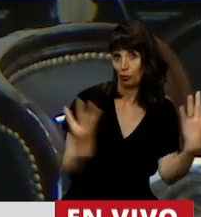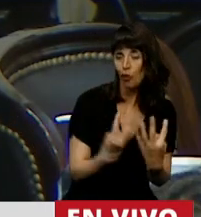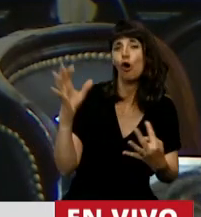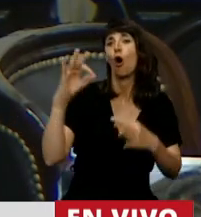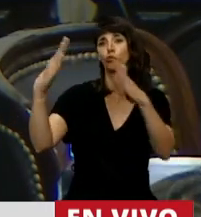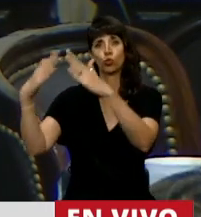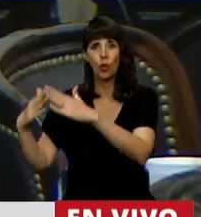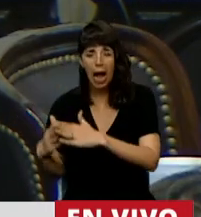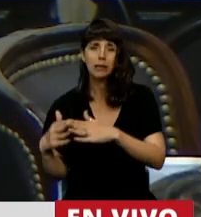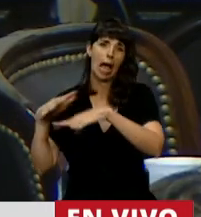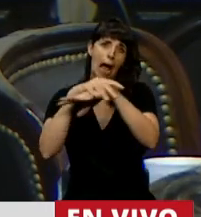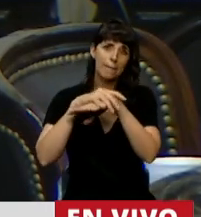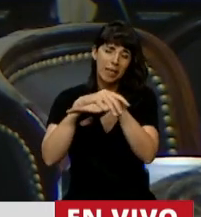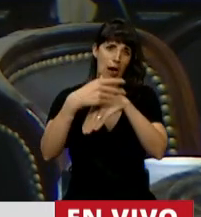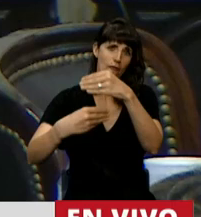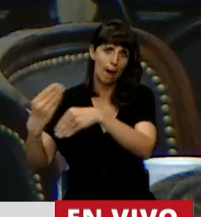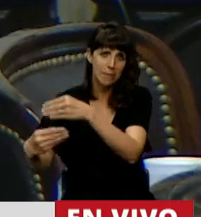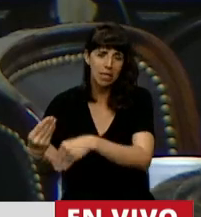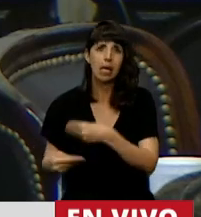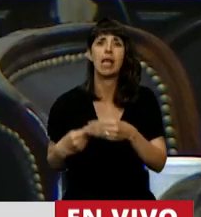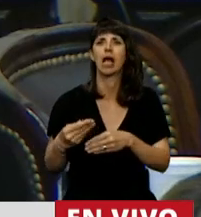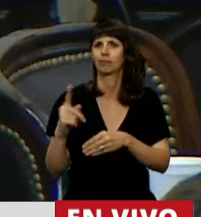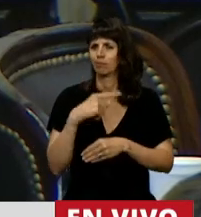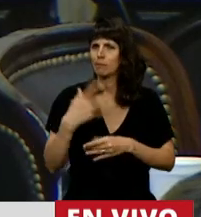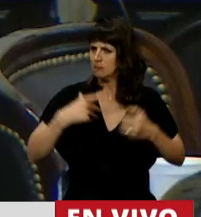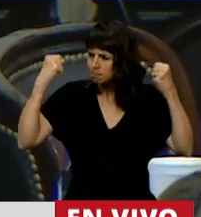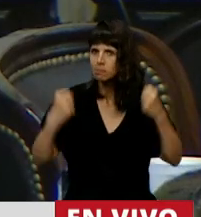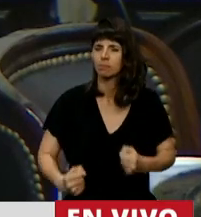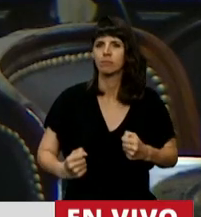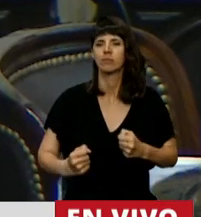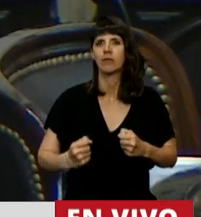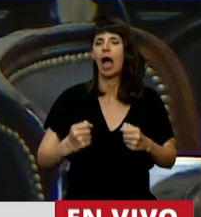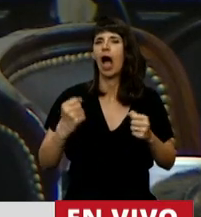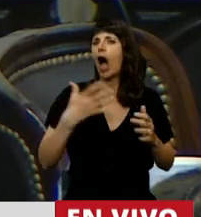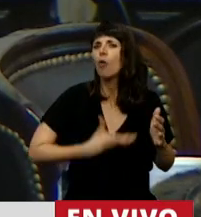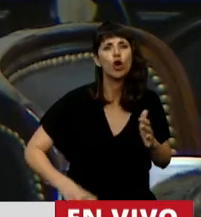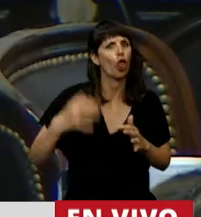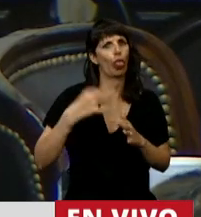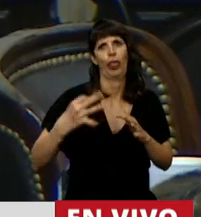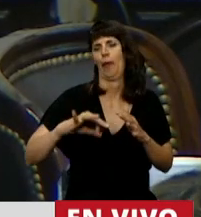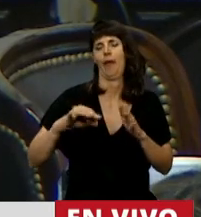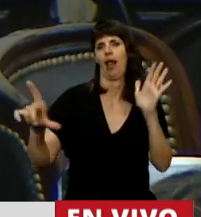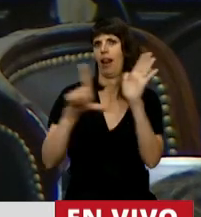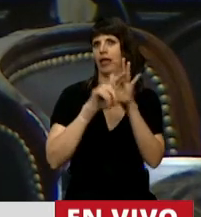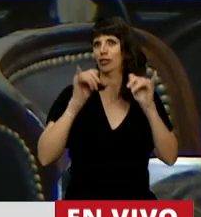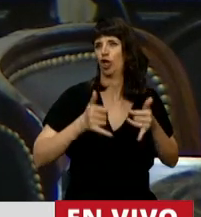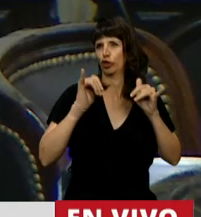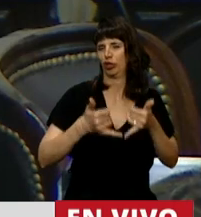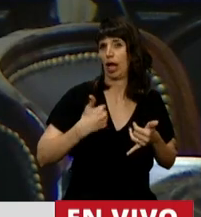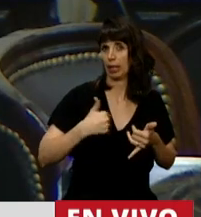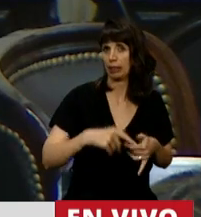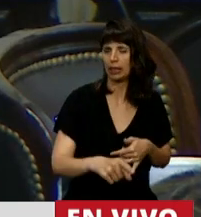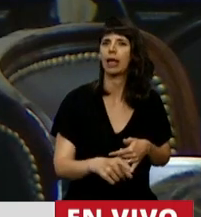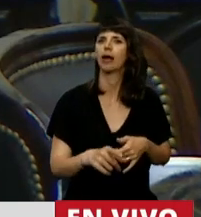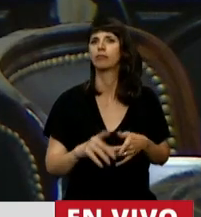amigas, familiares, que están convencidas de que el aborto debe legalizarse en la Argentina. Y no me voy a escapar de